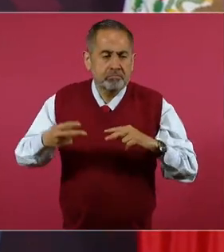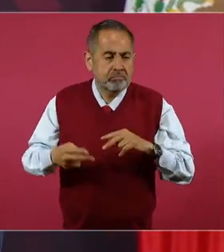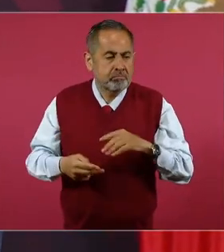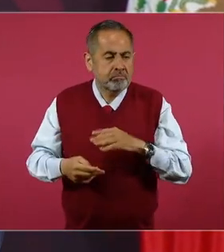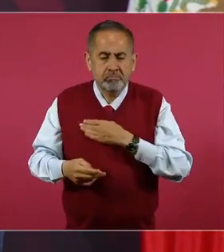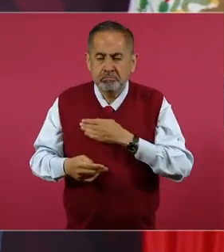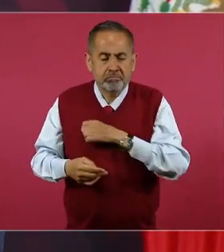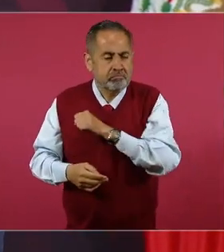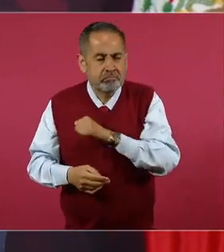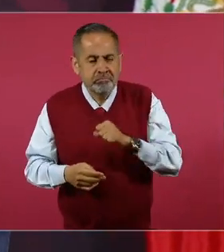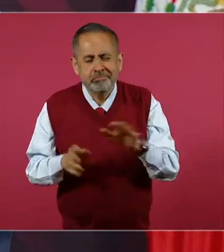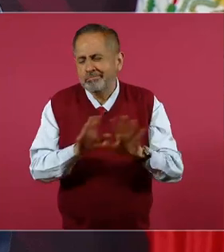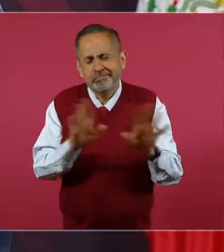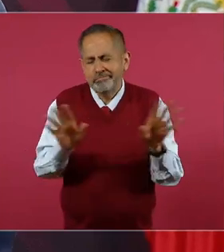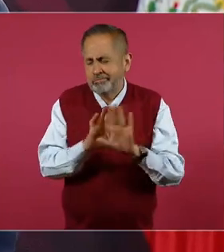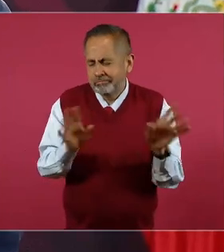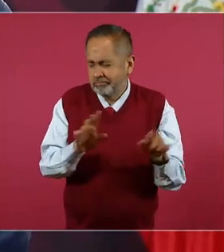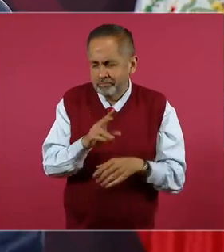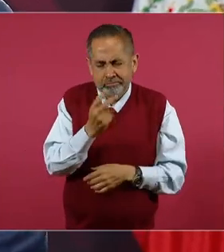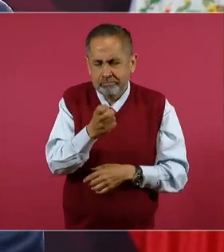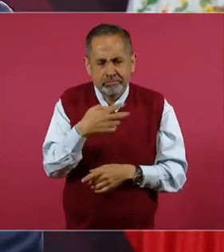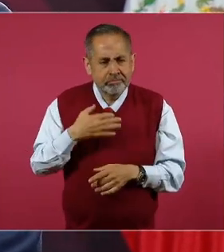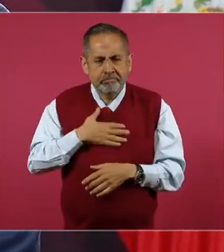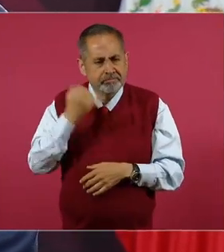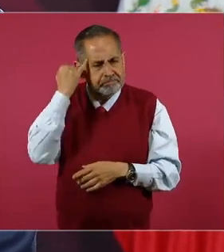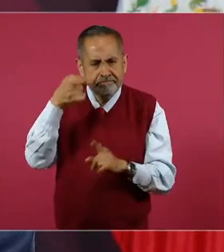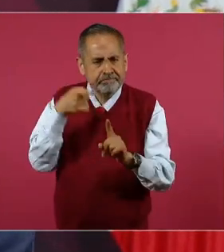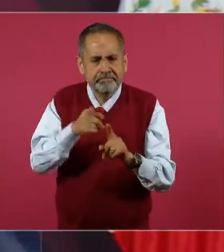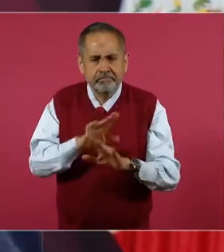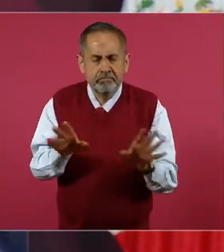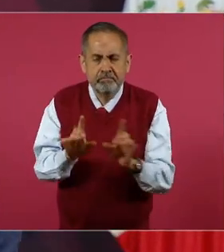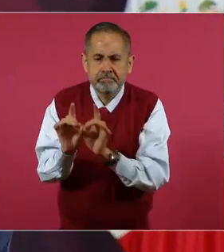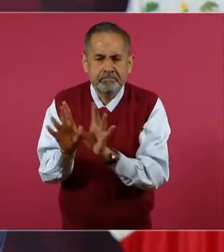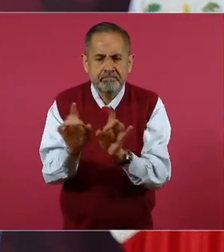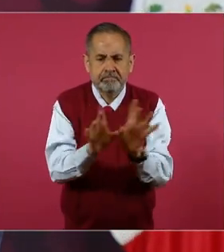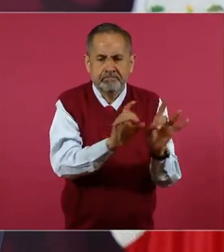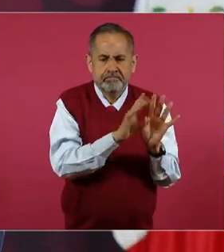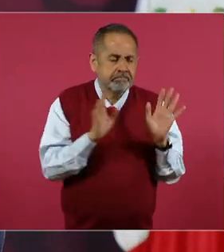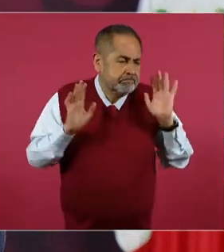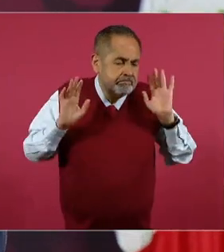no, no es así, son circunstancias,